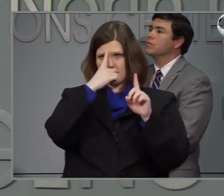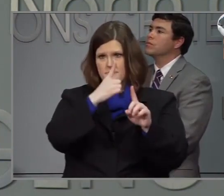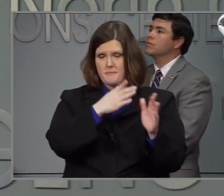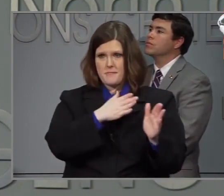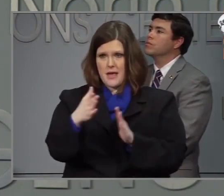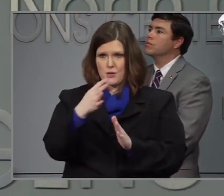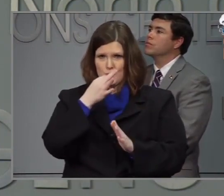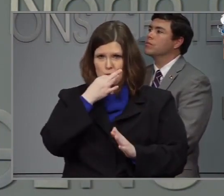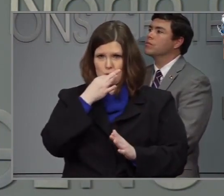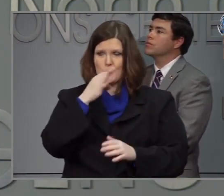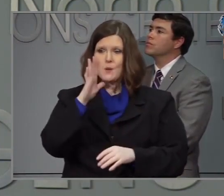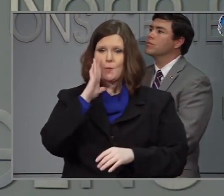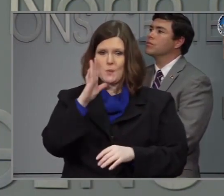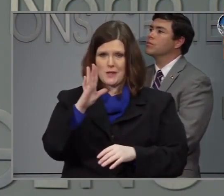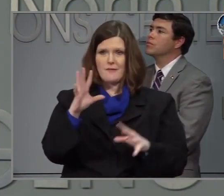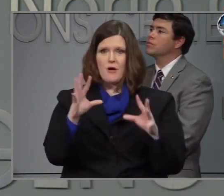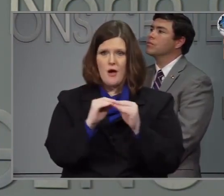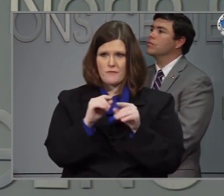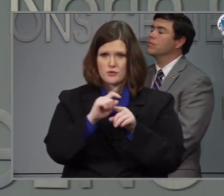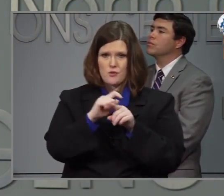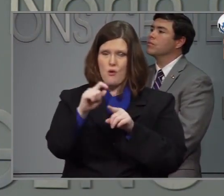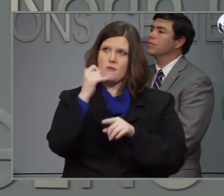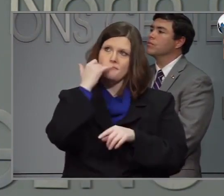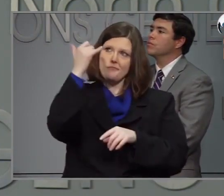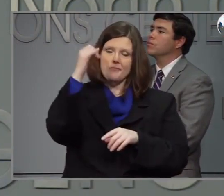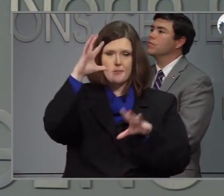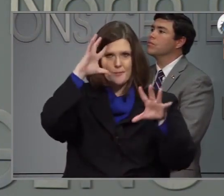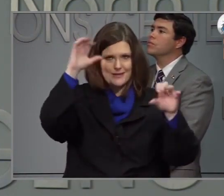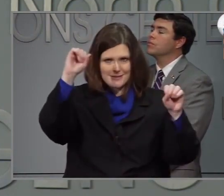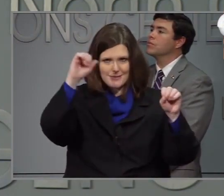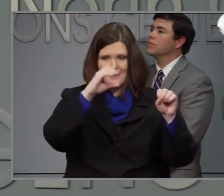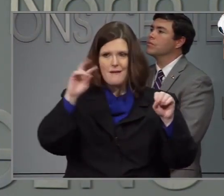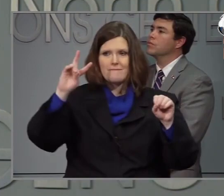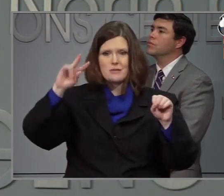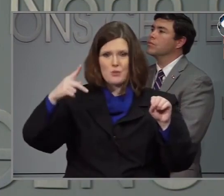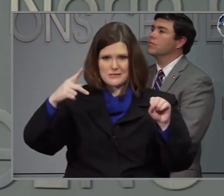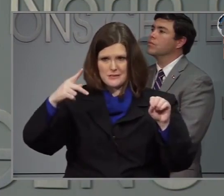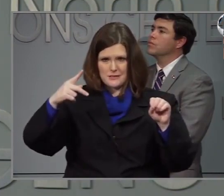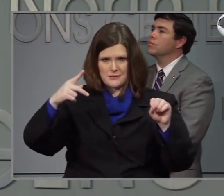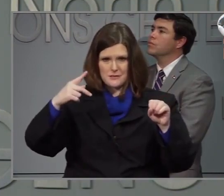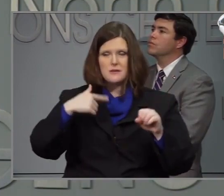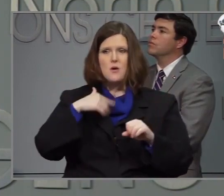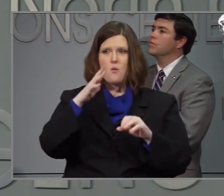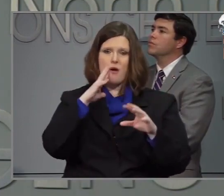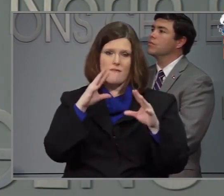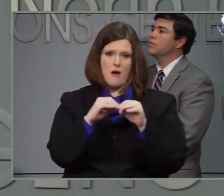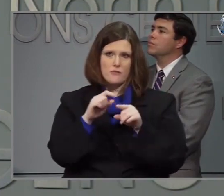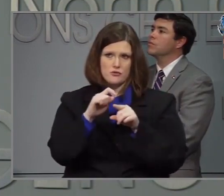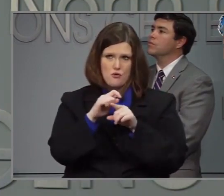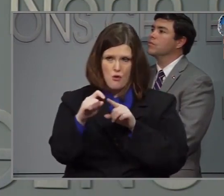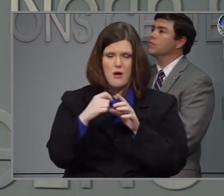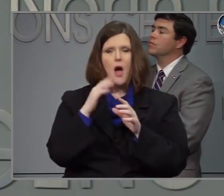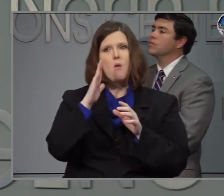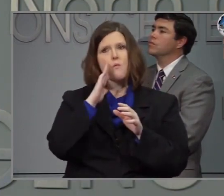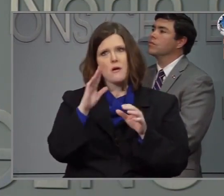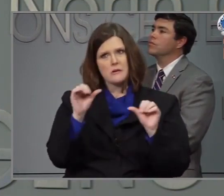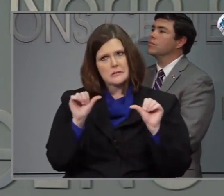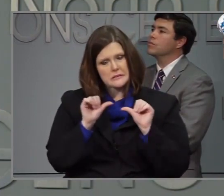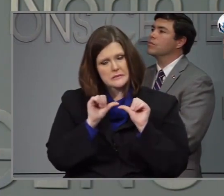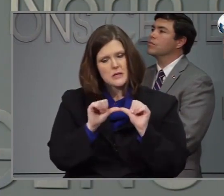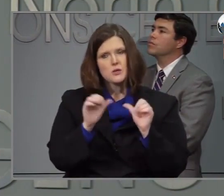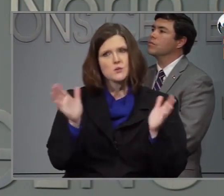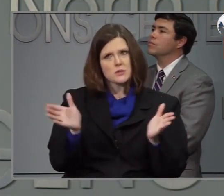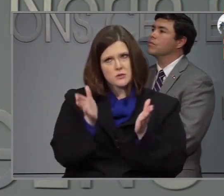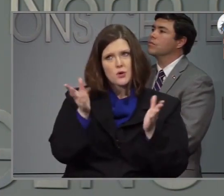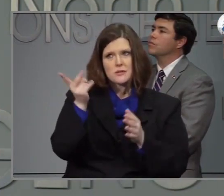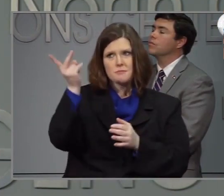lo que hay que hacer es te voy a tener una llamada y con el presidente vicepresidente voy